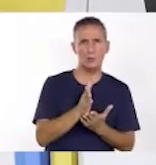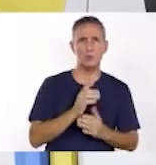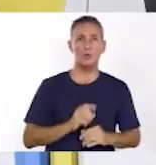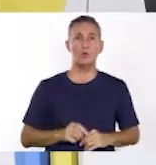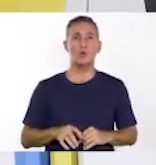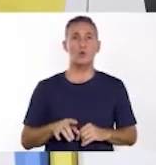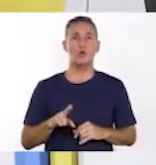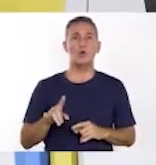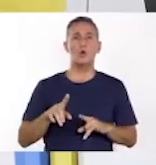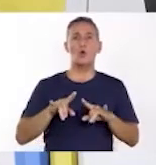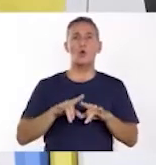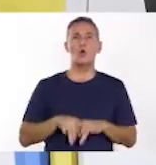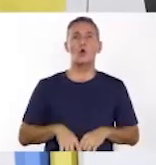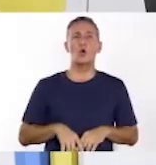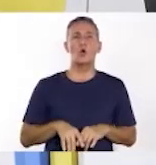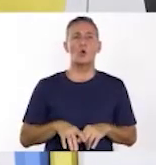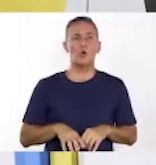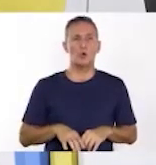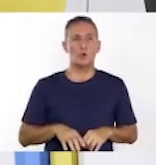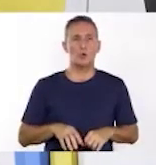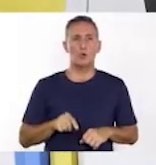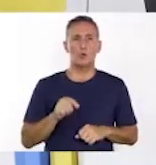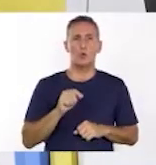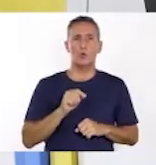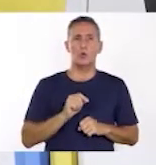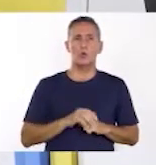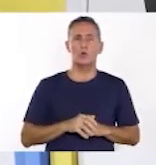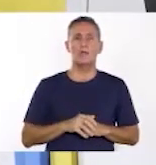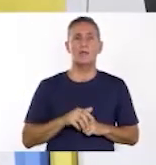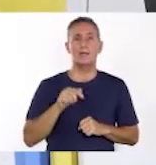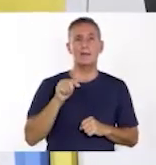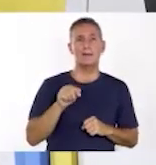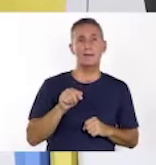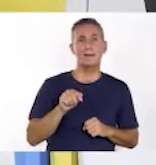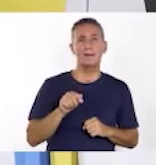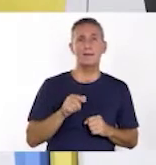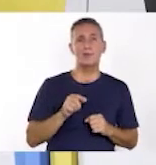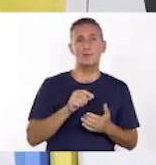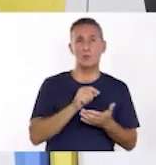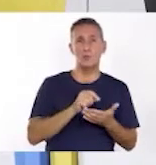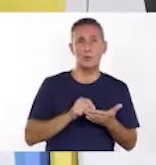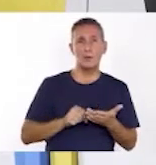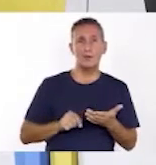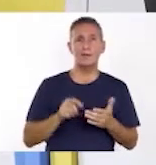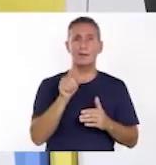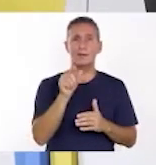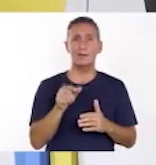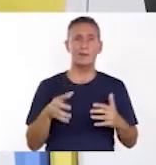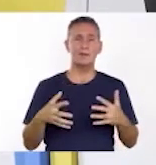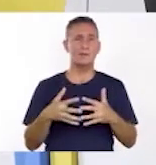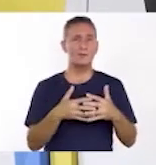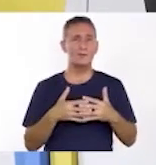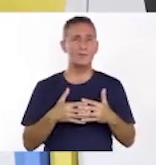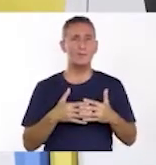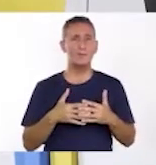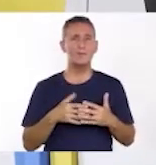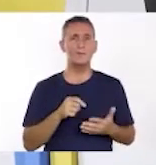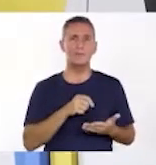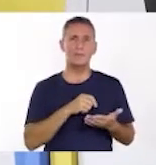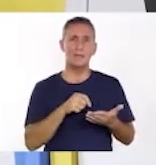con Whitman, pero ¿dónde? En sus casas, en su libro de